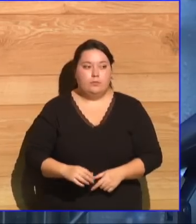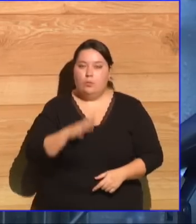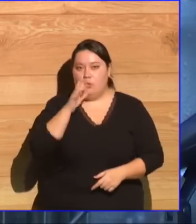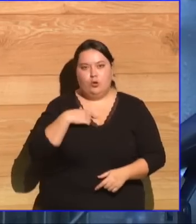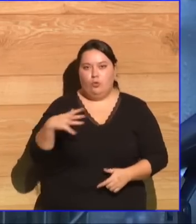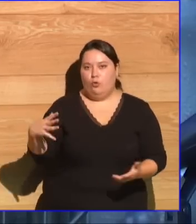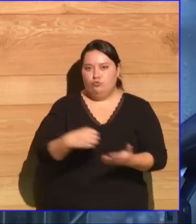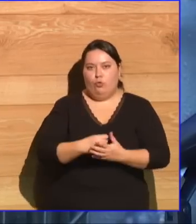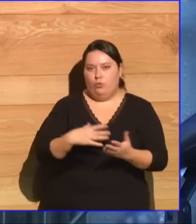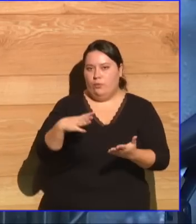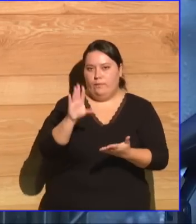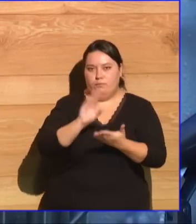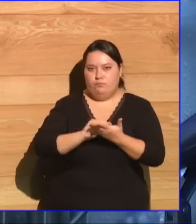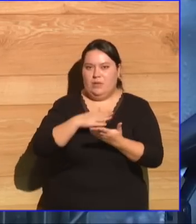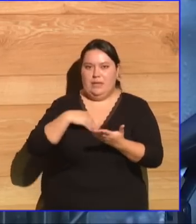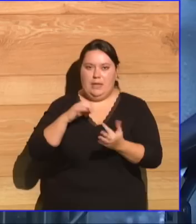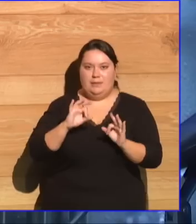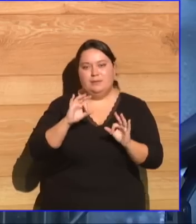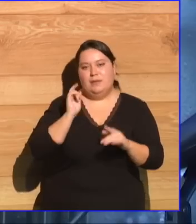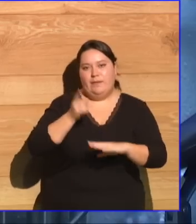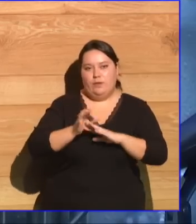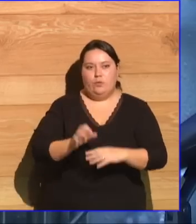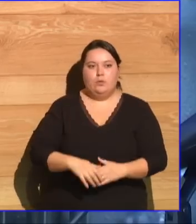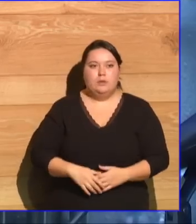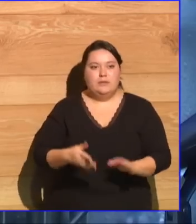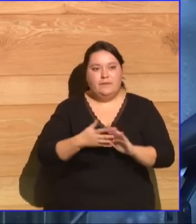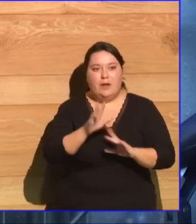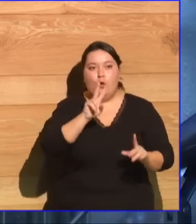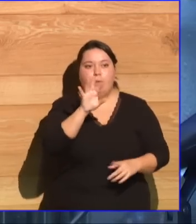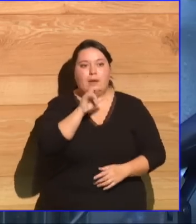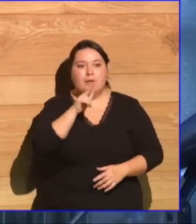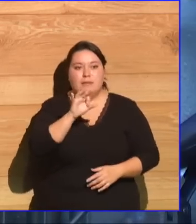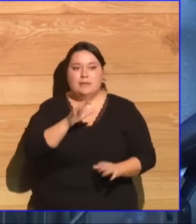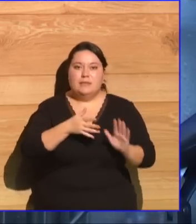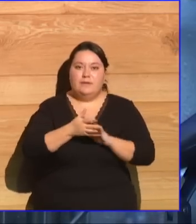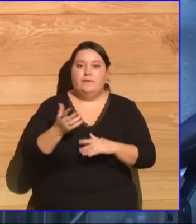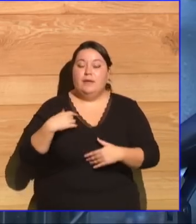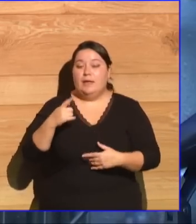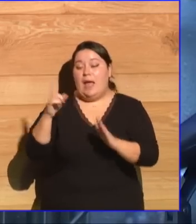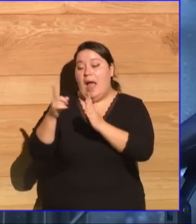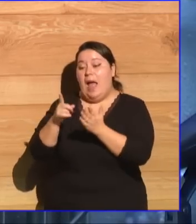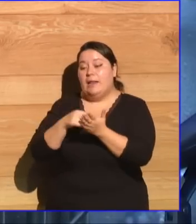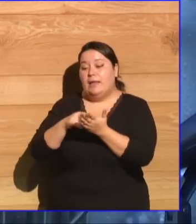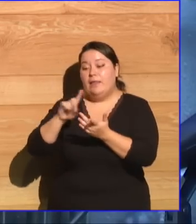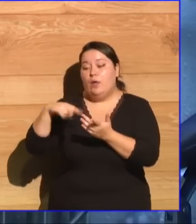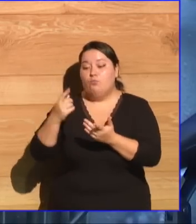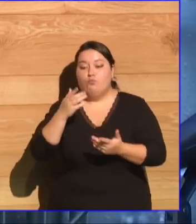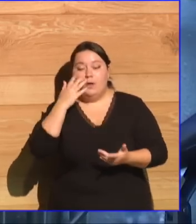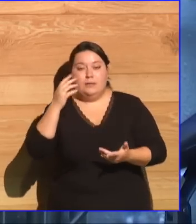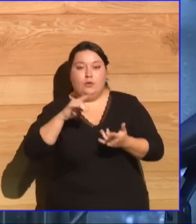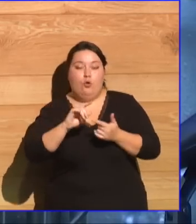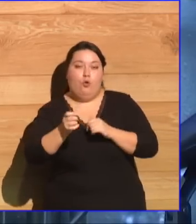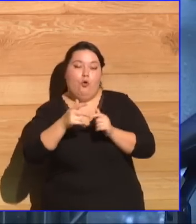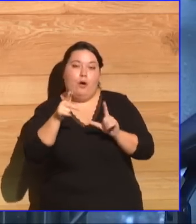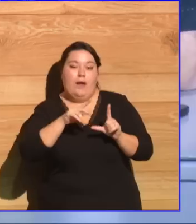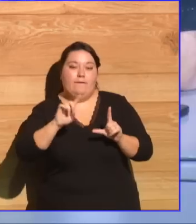absolutamente todo lo de Spielberg. Y cuando digo me la compré en VHS, quiero decir que la alquilé en el videoclub, la pirateé y luego compré la carátula en el